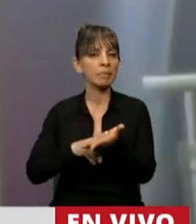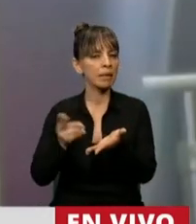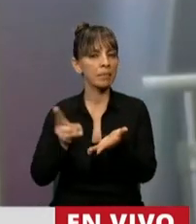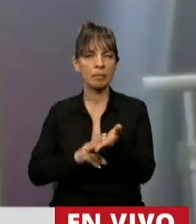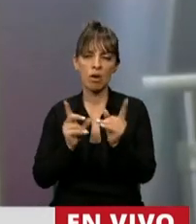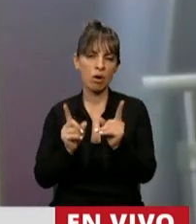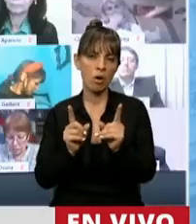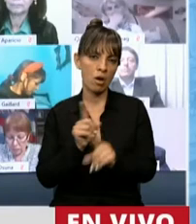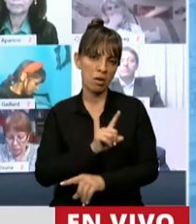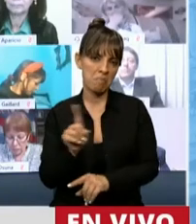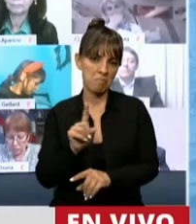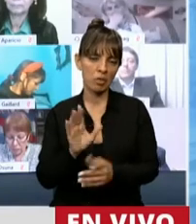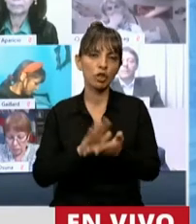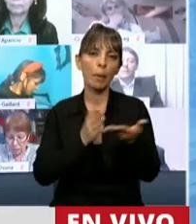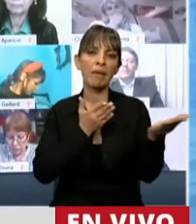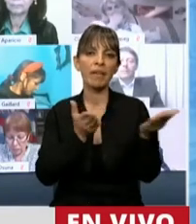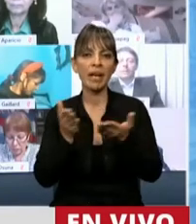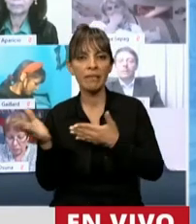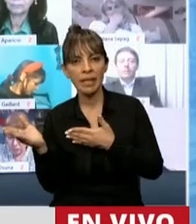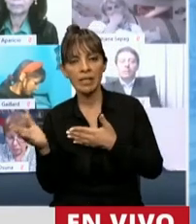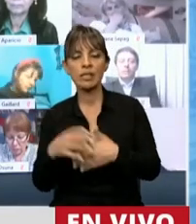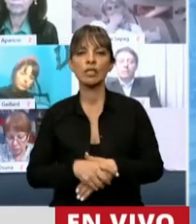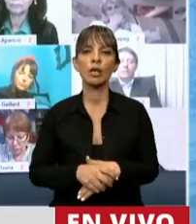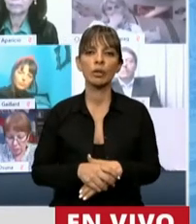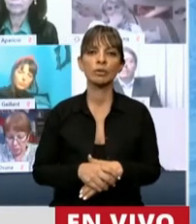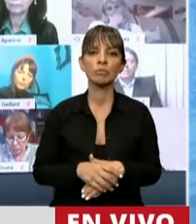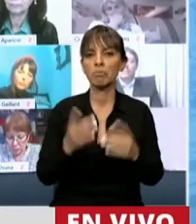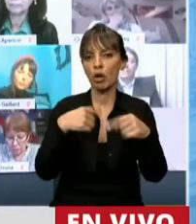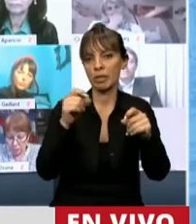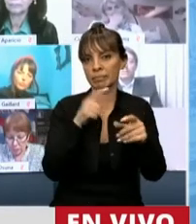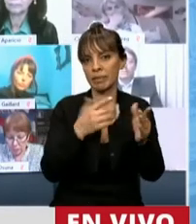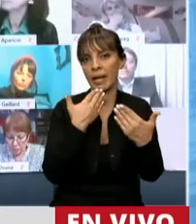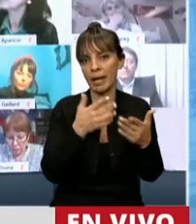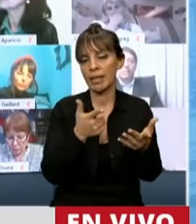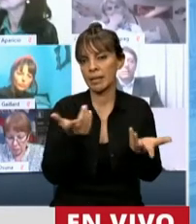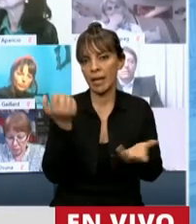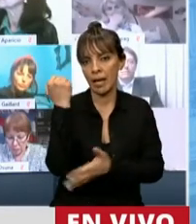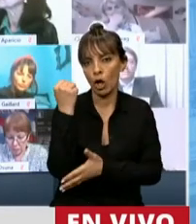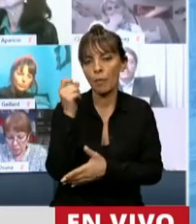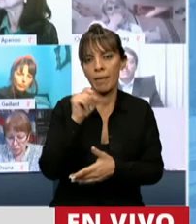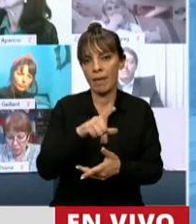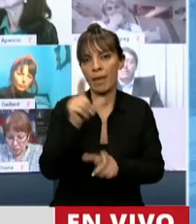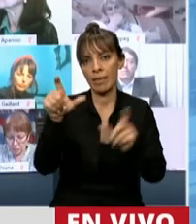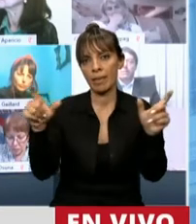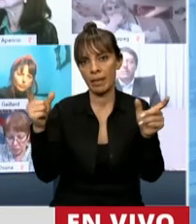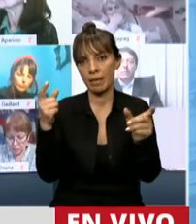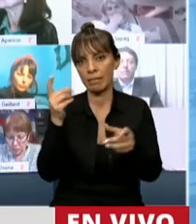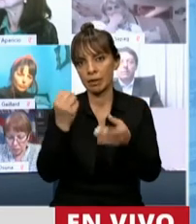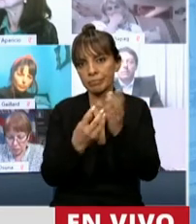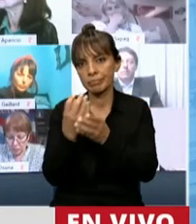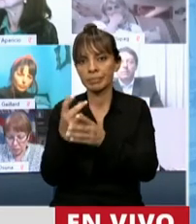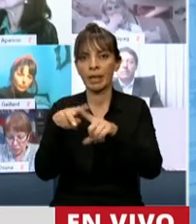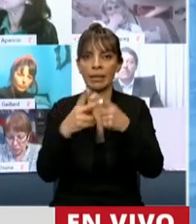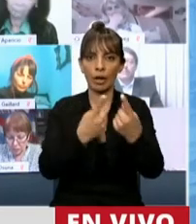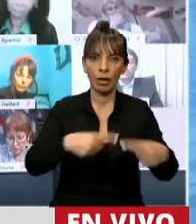de los beneficios y los dones que tiene la economía del conocimiento y lo que significa